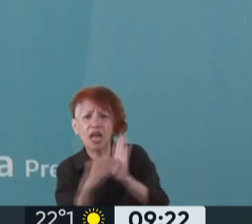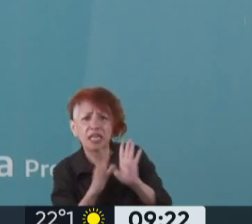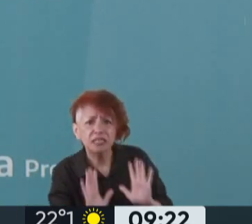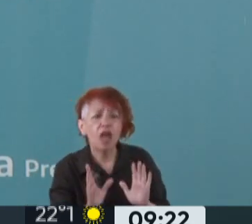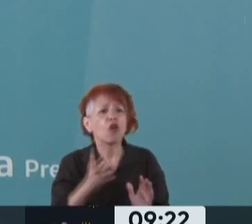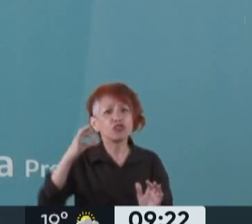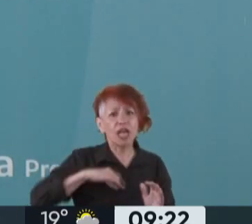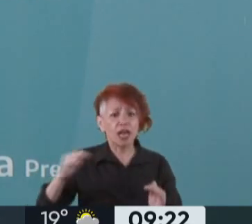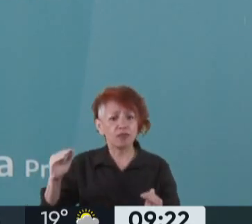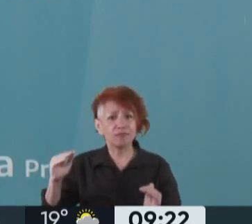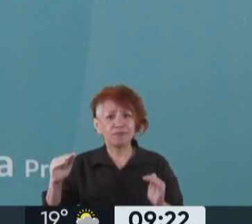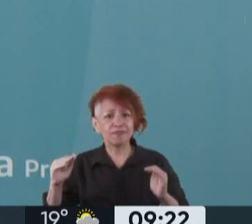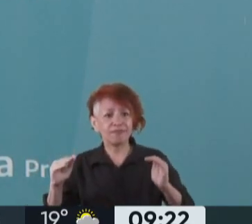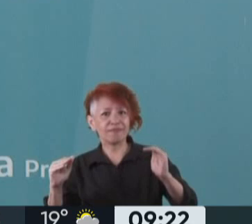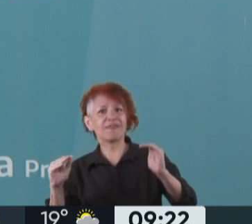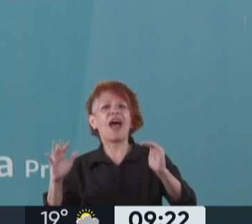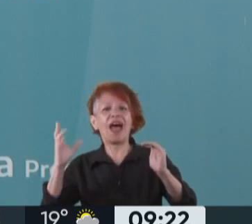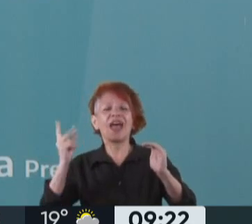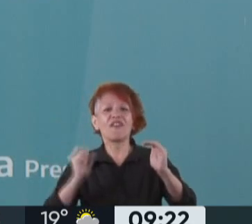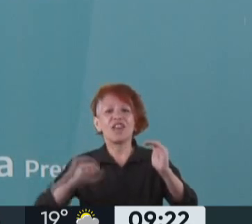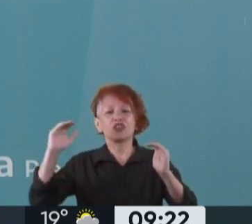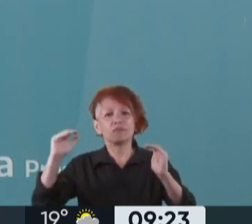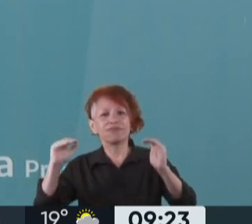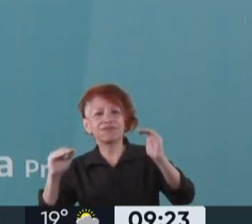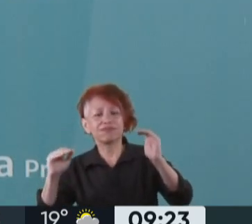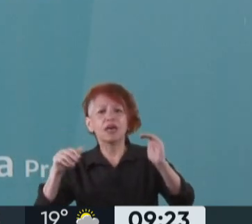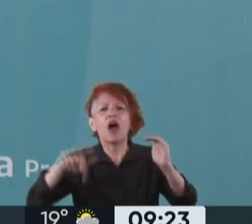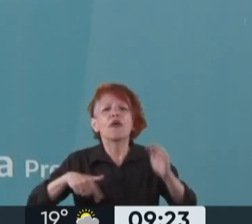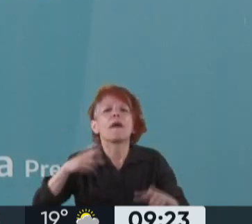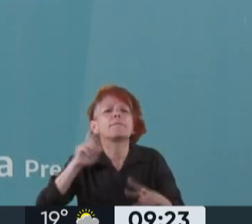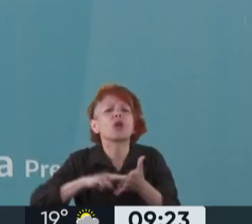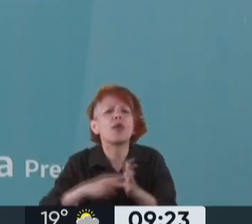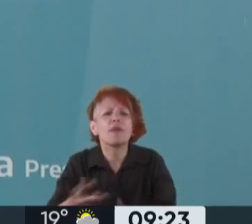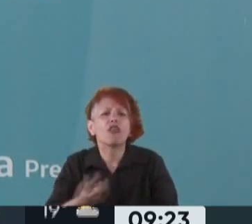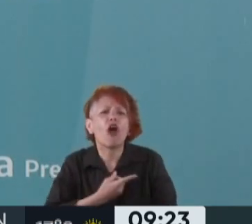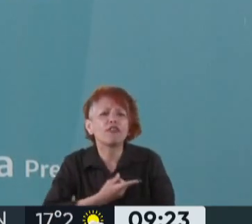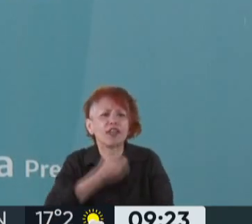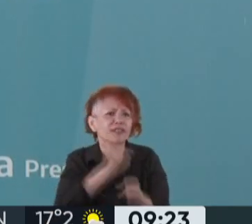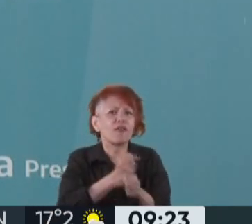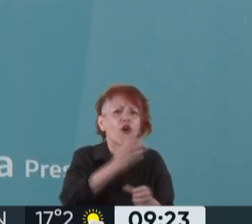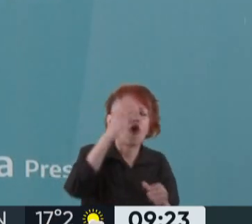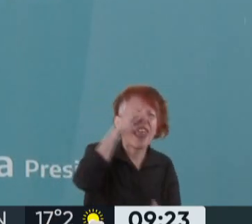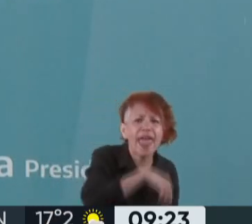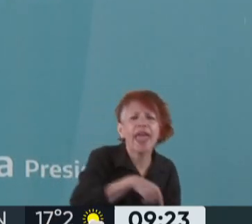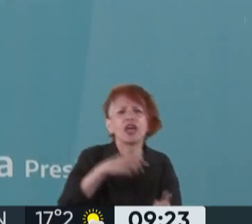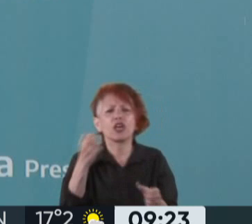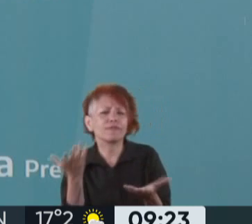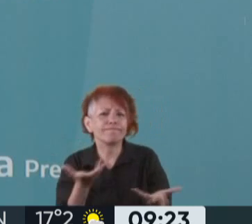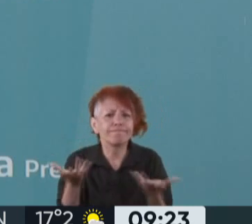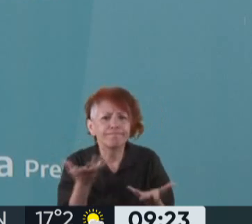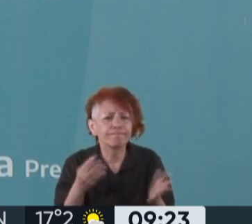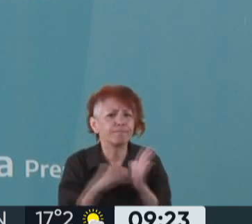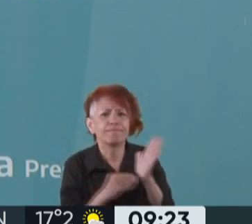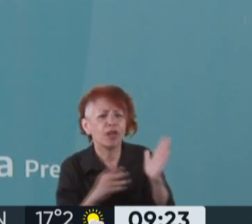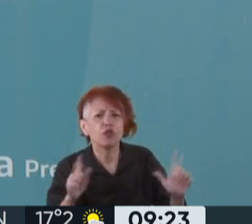ganado a la inflación por las paritarias y el problema está en el trabajo informal y en el trabajo no registrado. Y por eso la gran política de